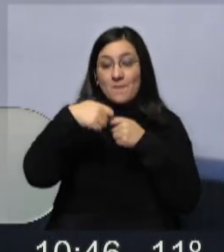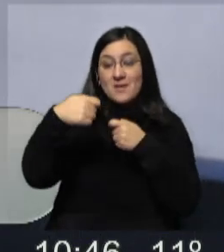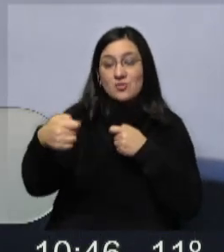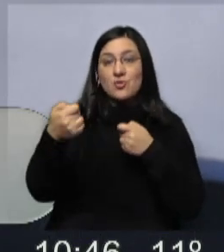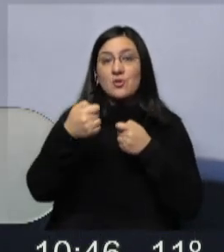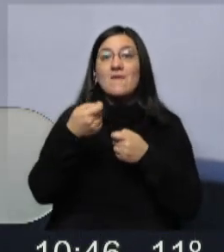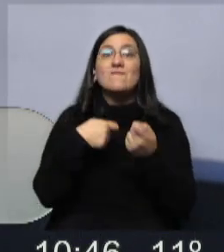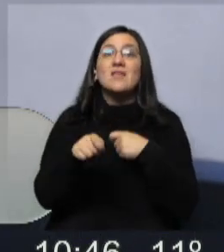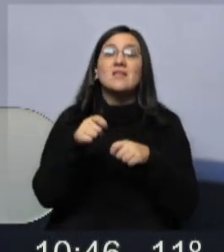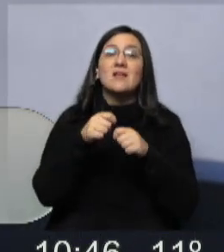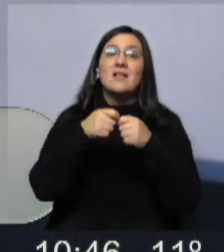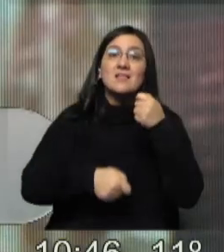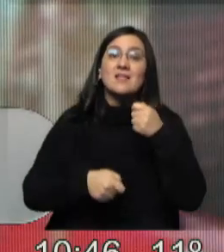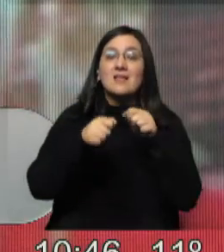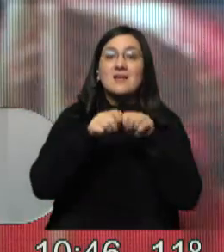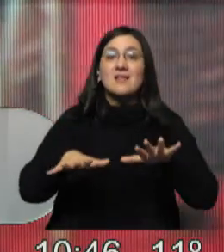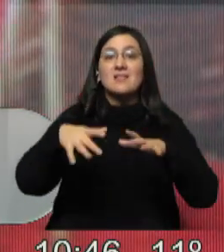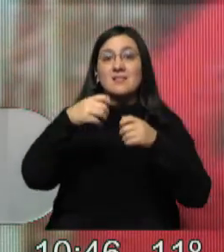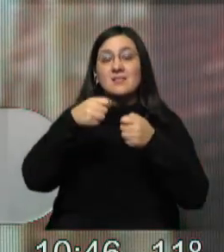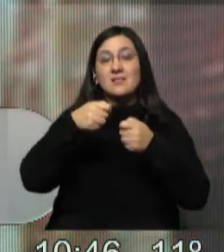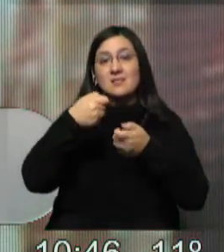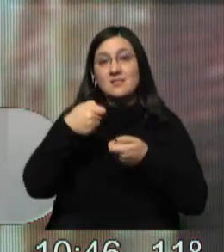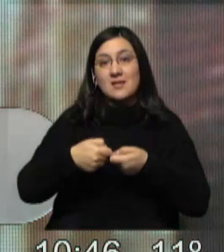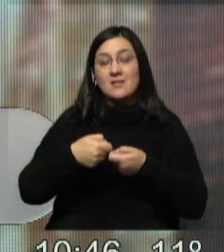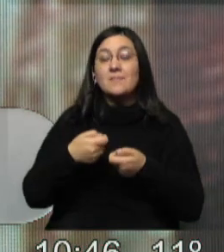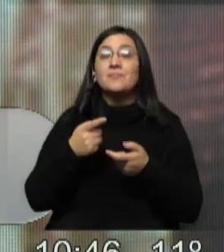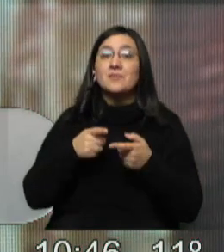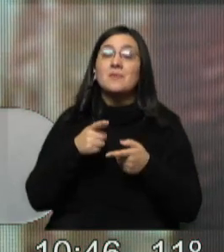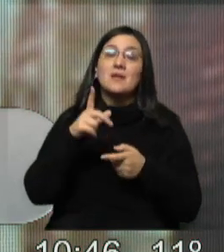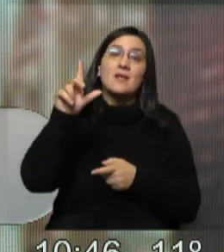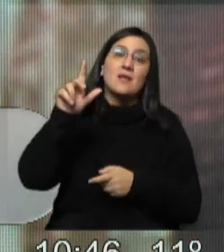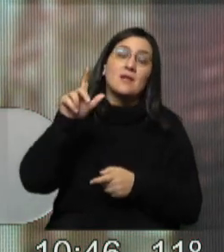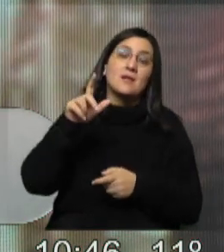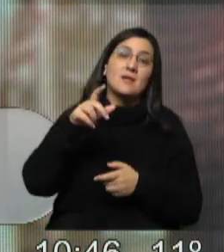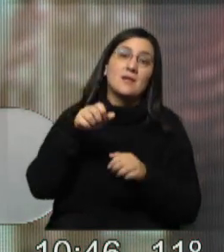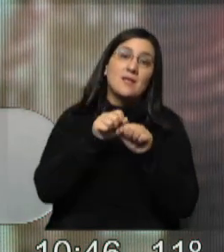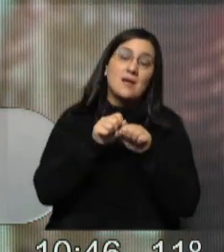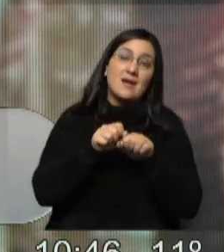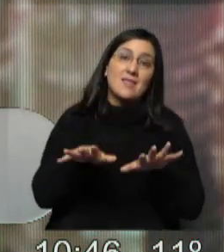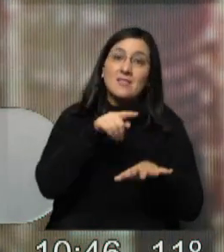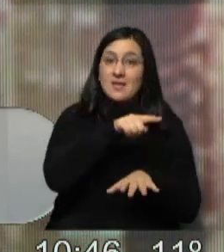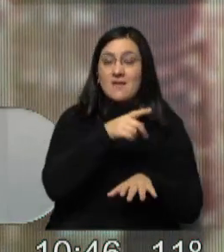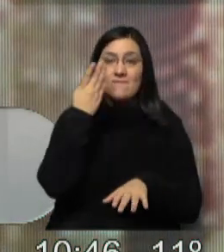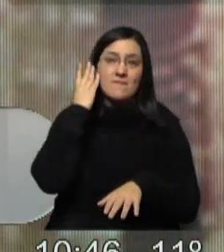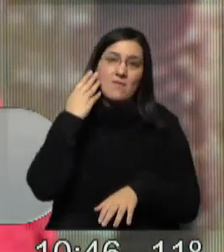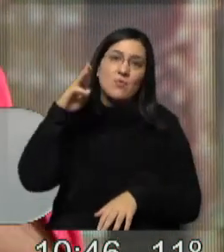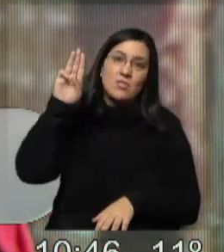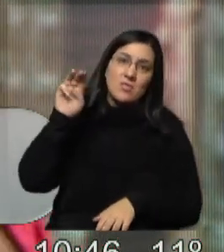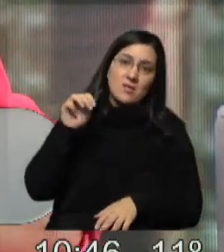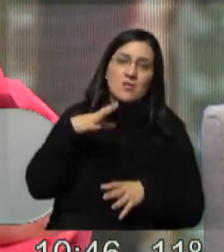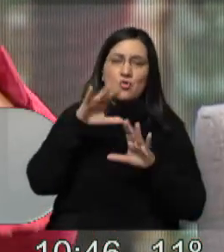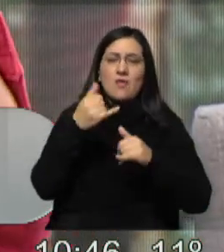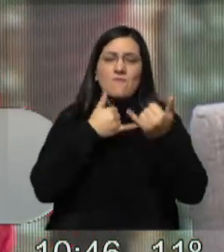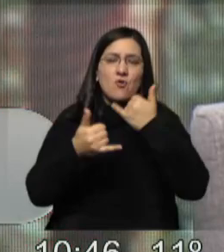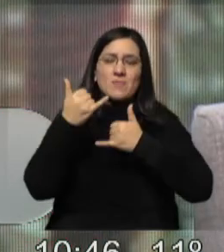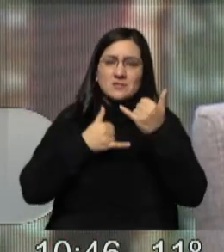Red Ticket. Yo me imagino que en las redes del señor y también de Diego Sorondo debe estar toda la info para que